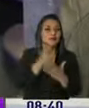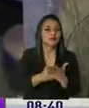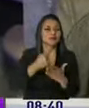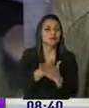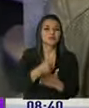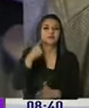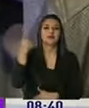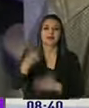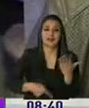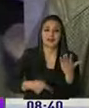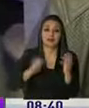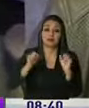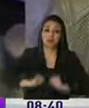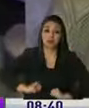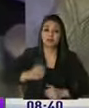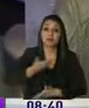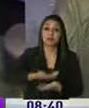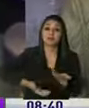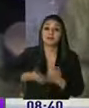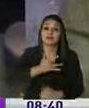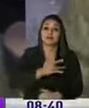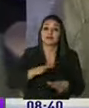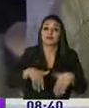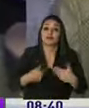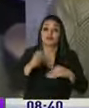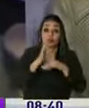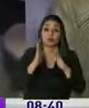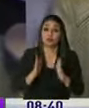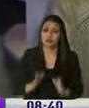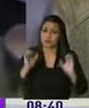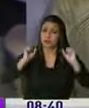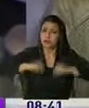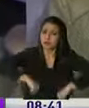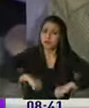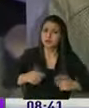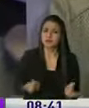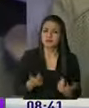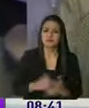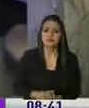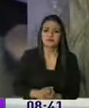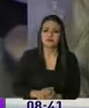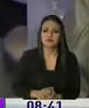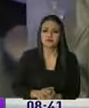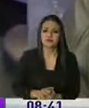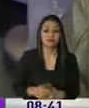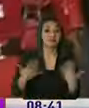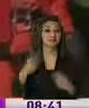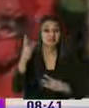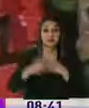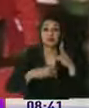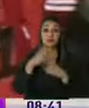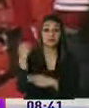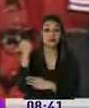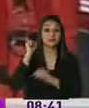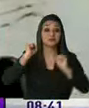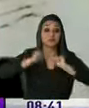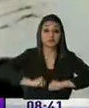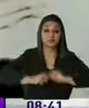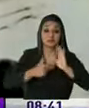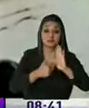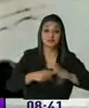compartir el sentimiento de que el ecuatoriano está para hacer grandes cosas. y cosas de talla mundial. Estos ejemplos de